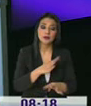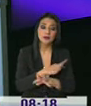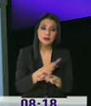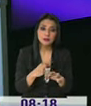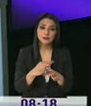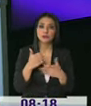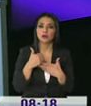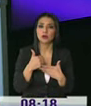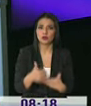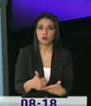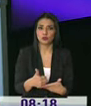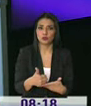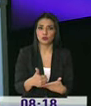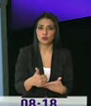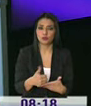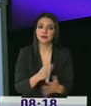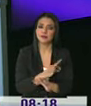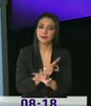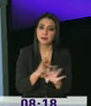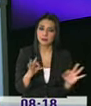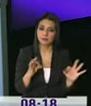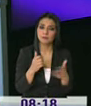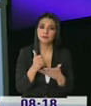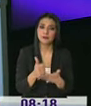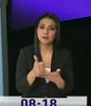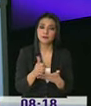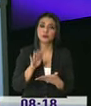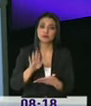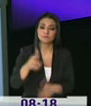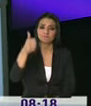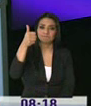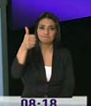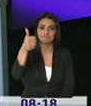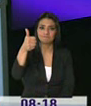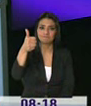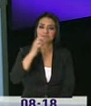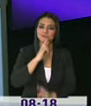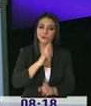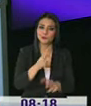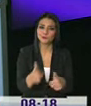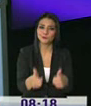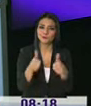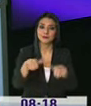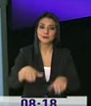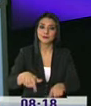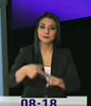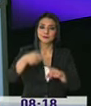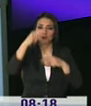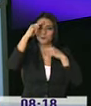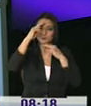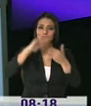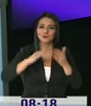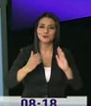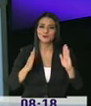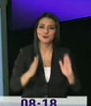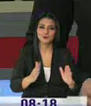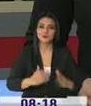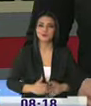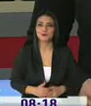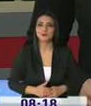organícense y tengan un sitio adecuado para su beneficio. Pulgar en alto, resultados efectivos de este, el primer noticiero de la